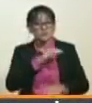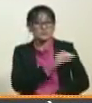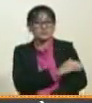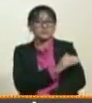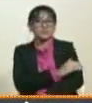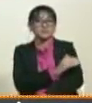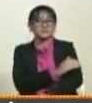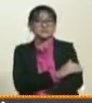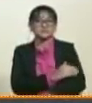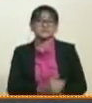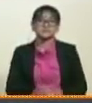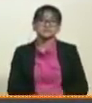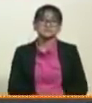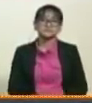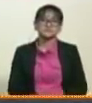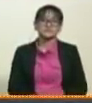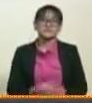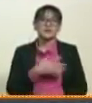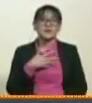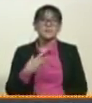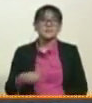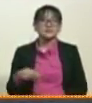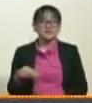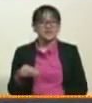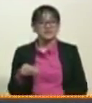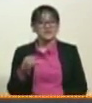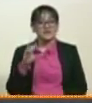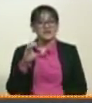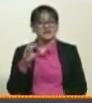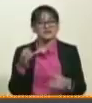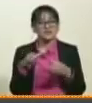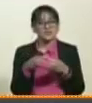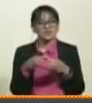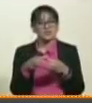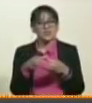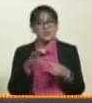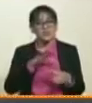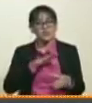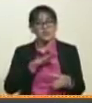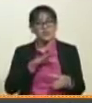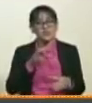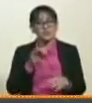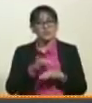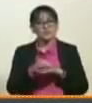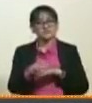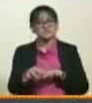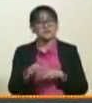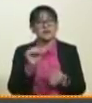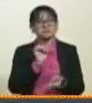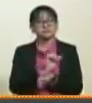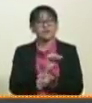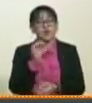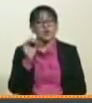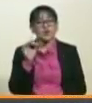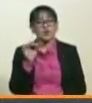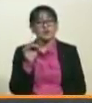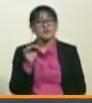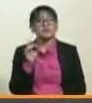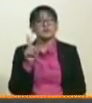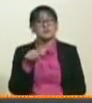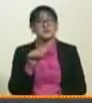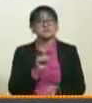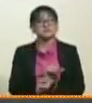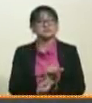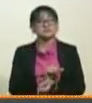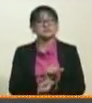200 por cierto el presidente de la cámara municipal de la ciudad de maracaibo fue detenido concejal en estas acciones que